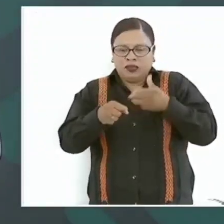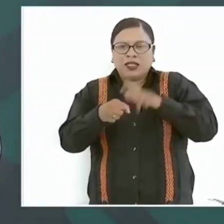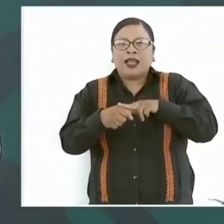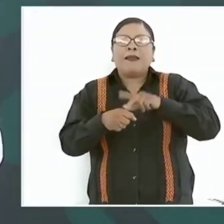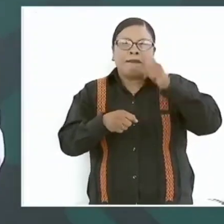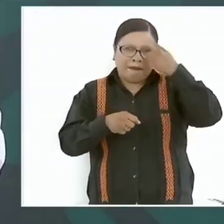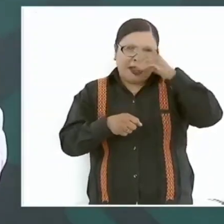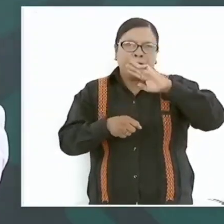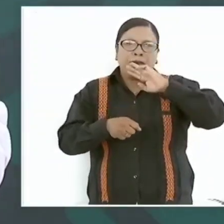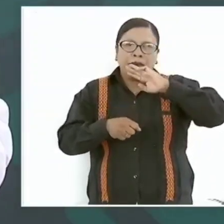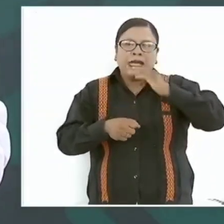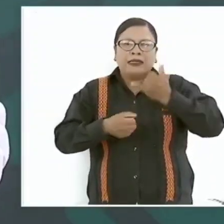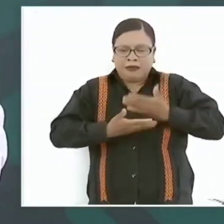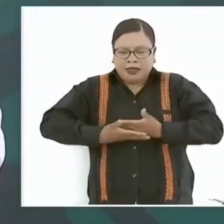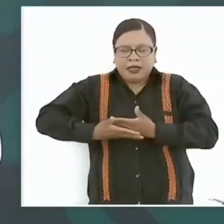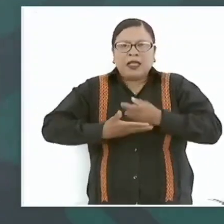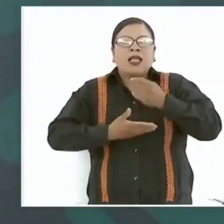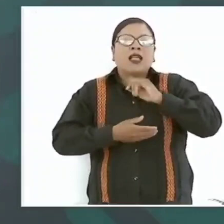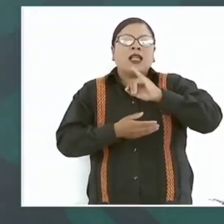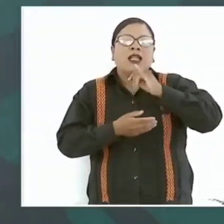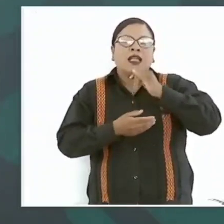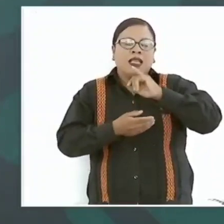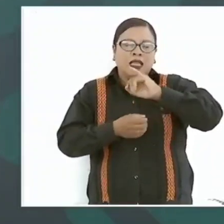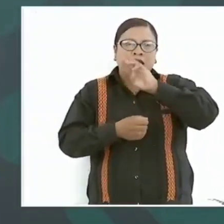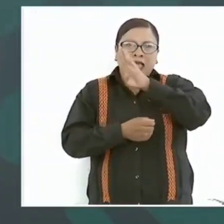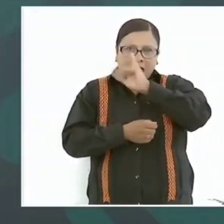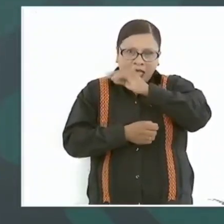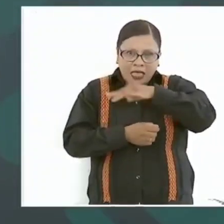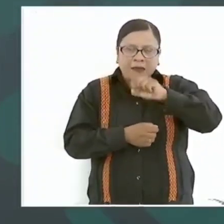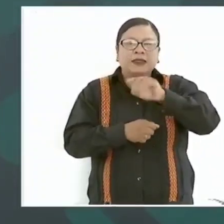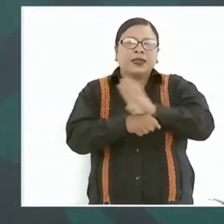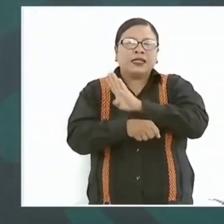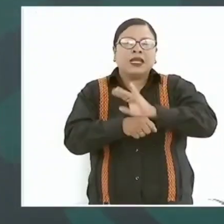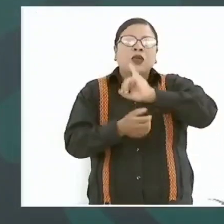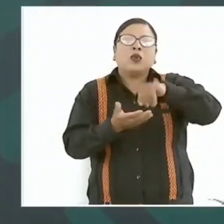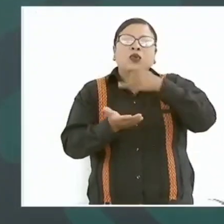materno-infantil IMSS-Bienestar Juchitán de Zaragoza.